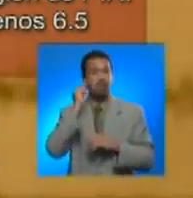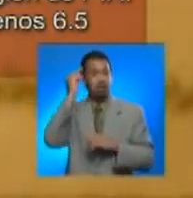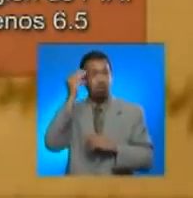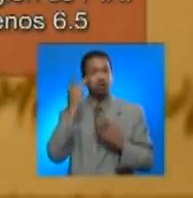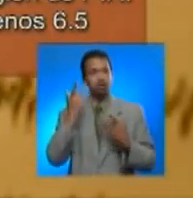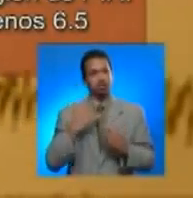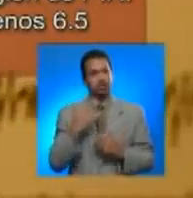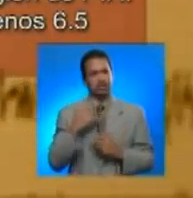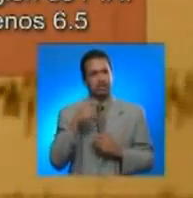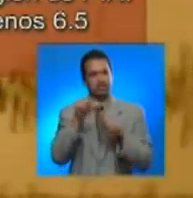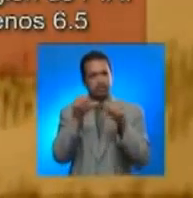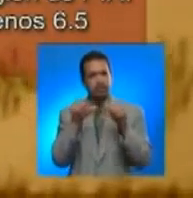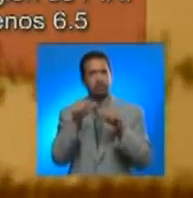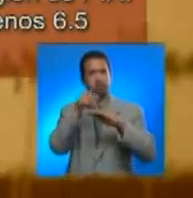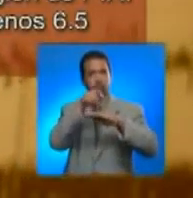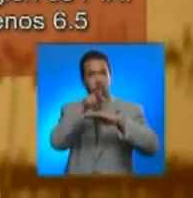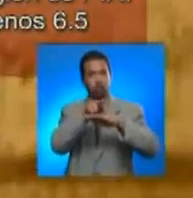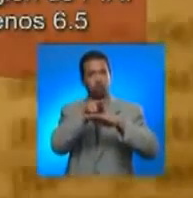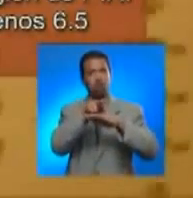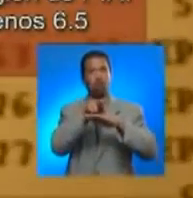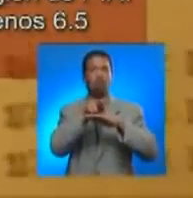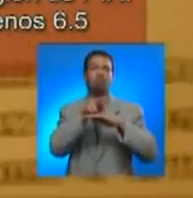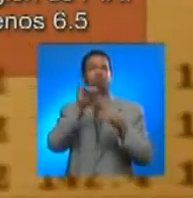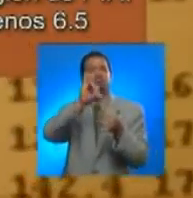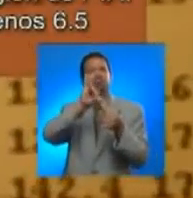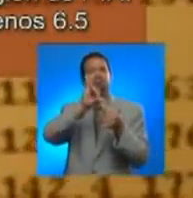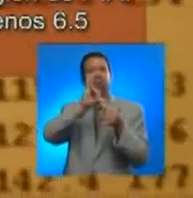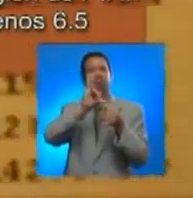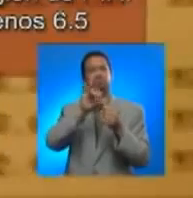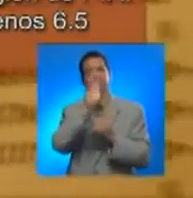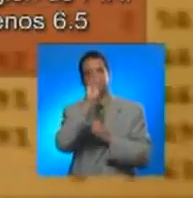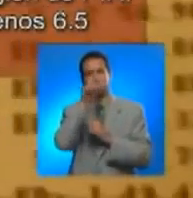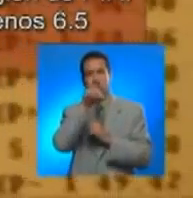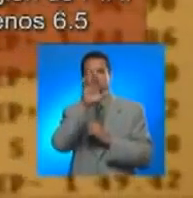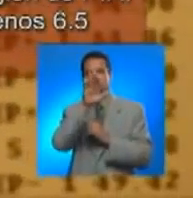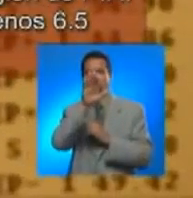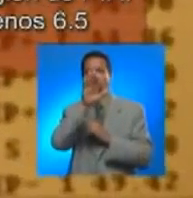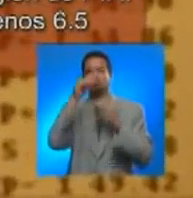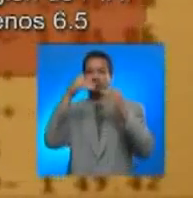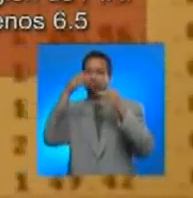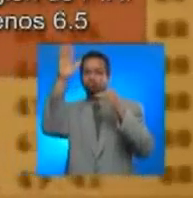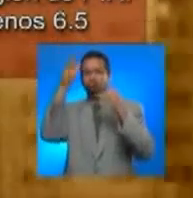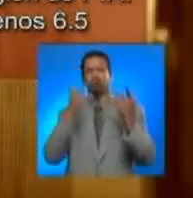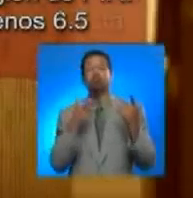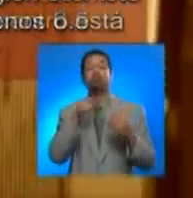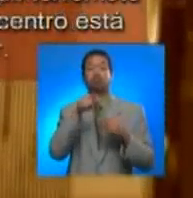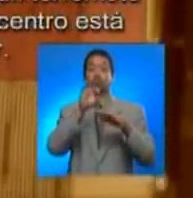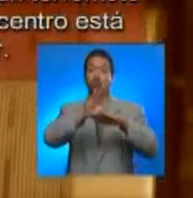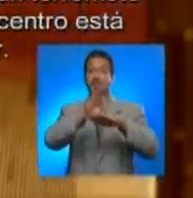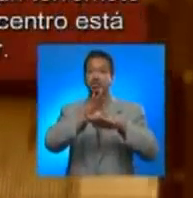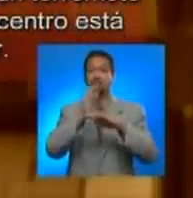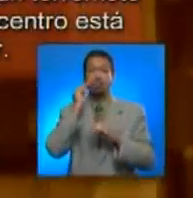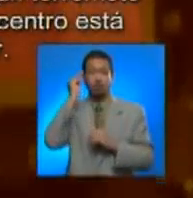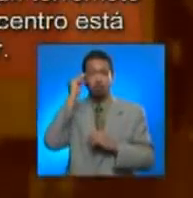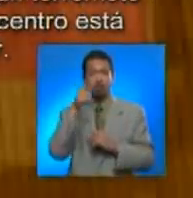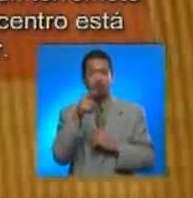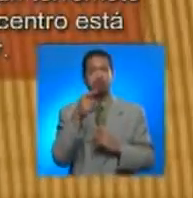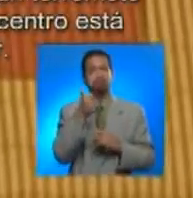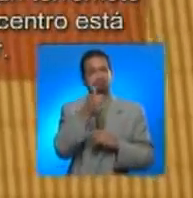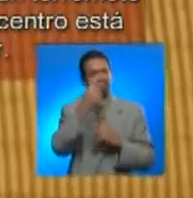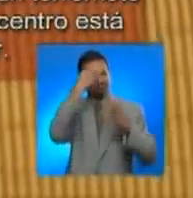Desastres y el Servicio Nacional de Meteorología, ha establecido un protocolo para responder a una posibilidad de tsunami y emitir boletines